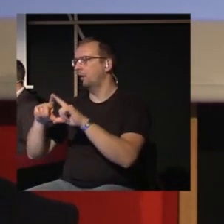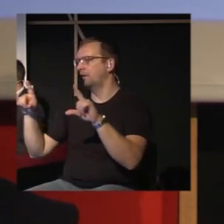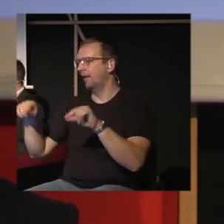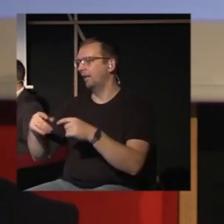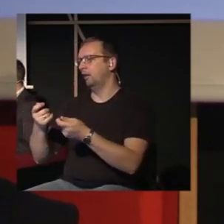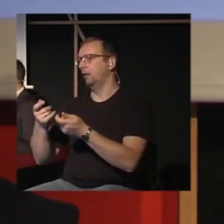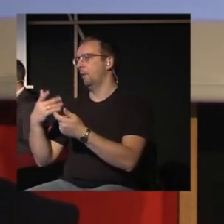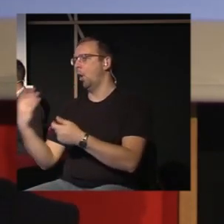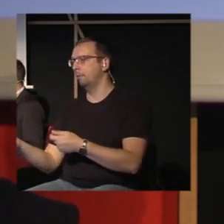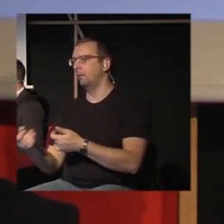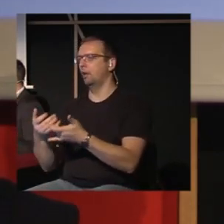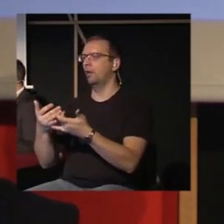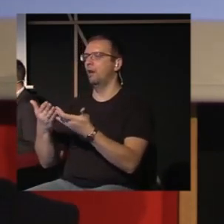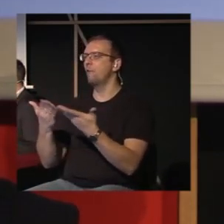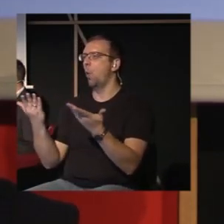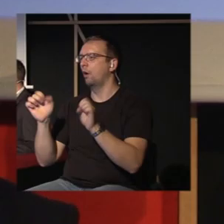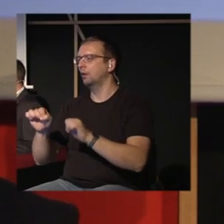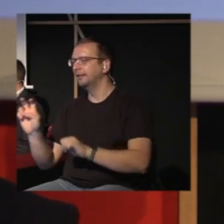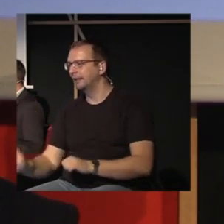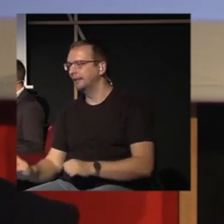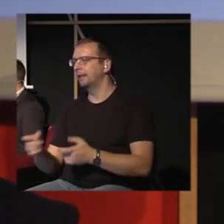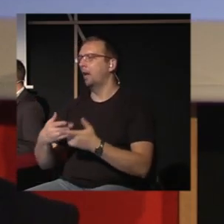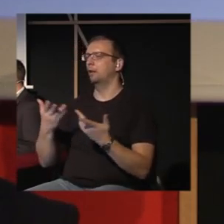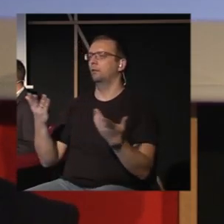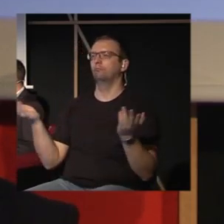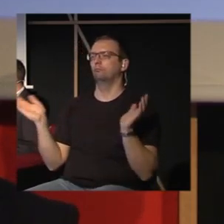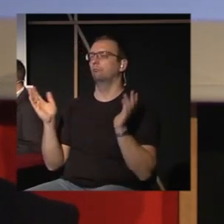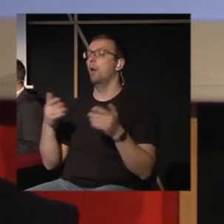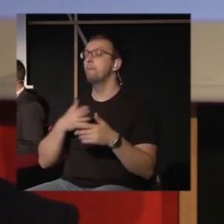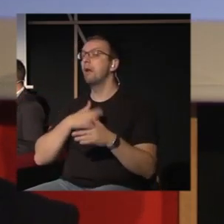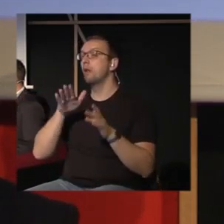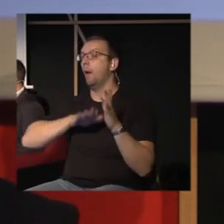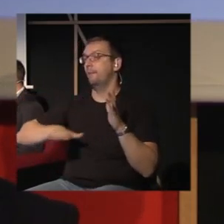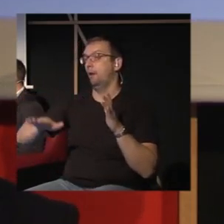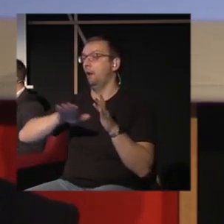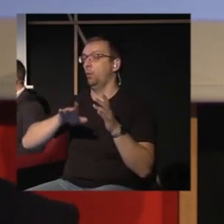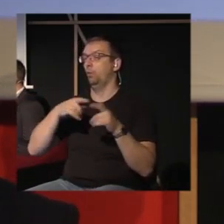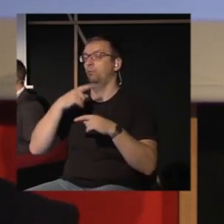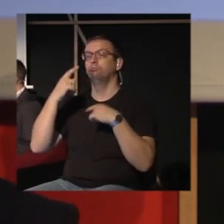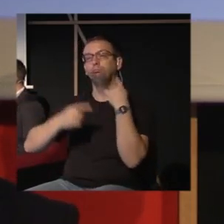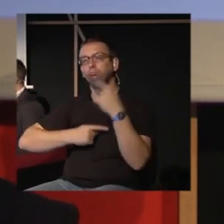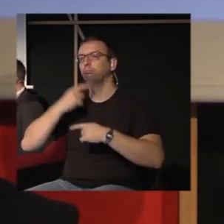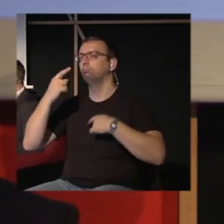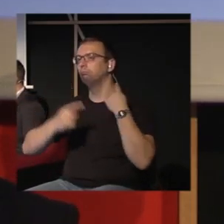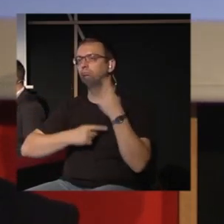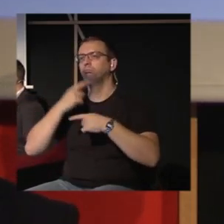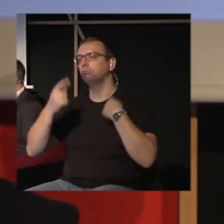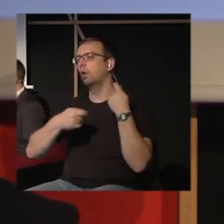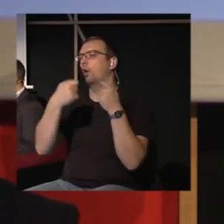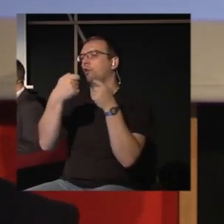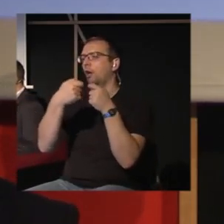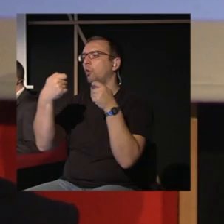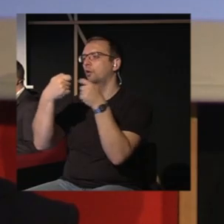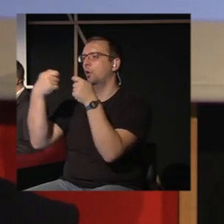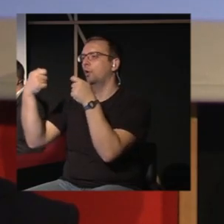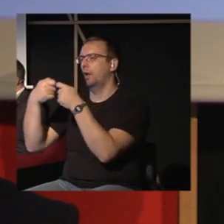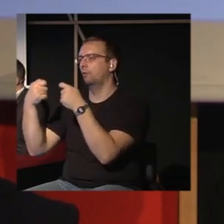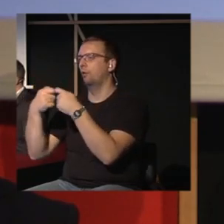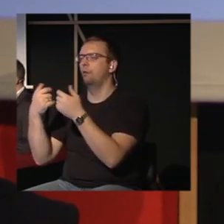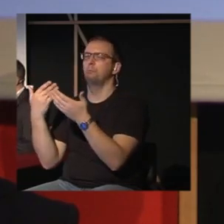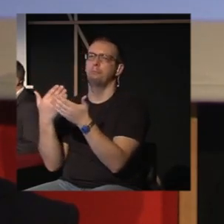contacto con el resto de compañeros, ¿no?, especialmente con instalaciones, que como ayer decía John Dister, somos